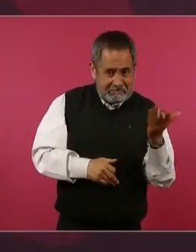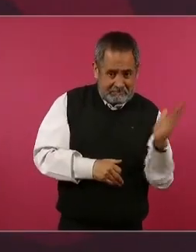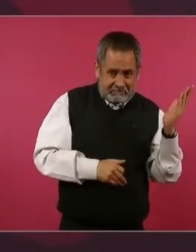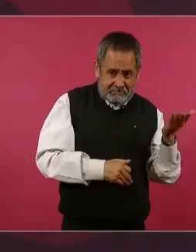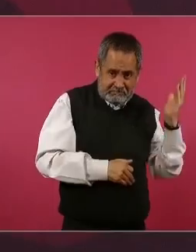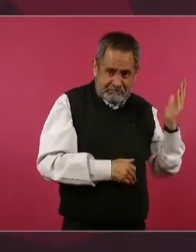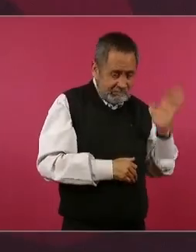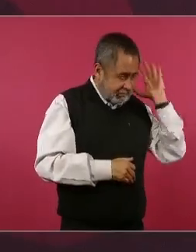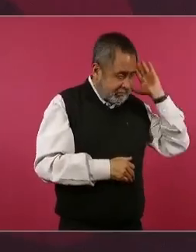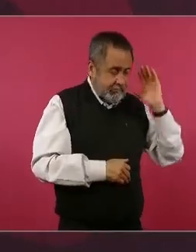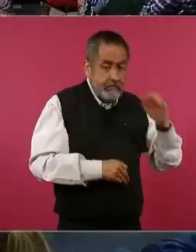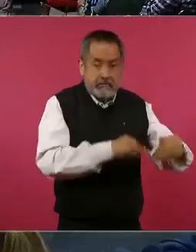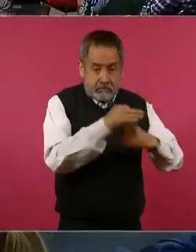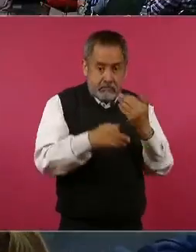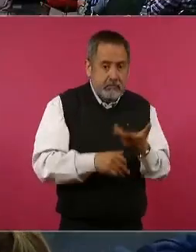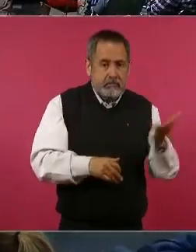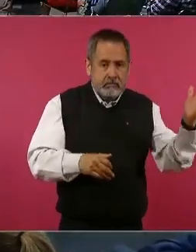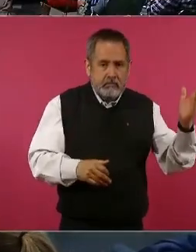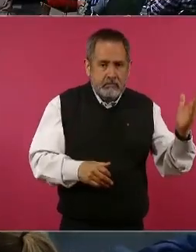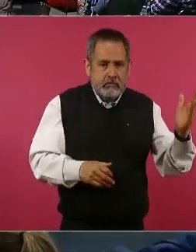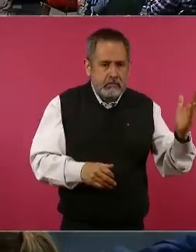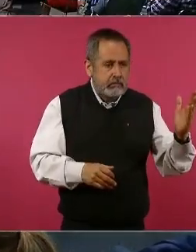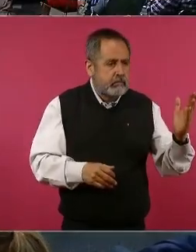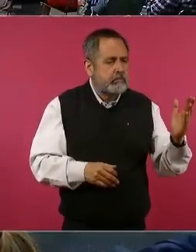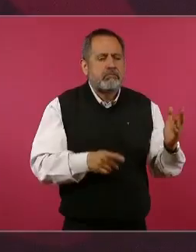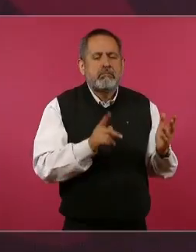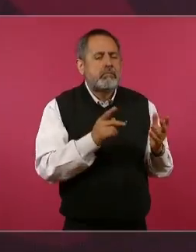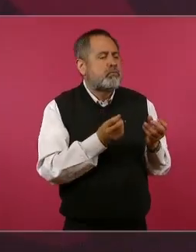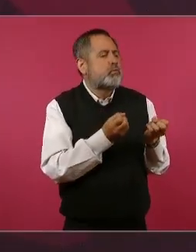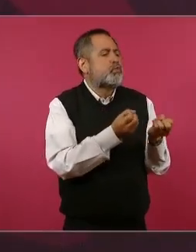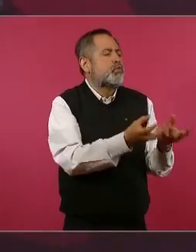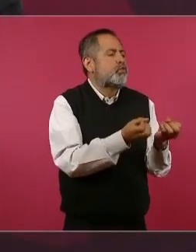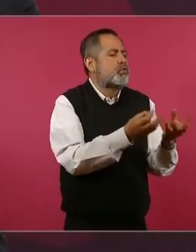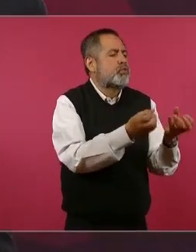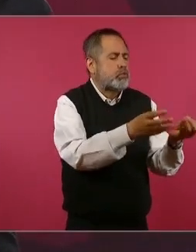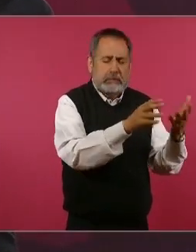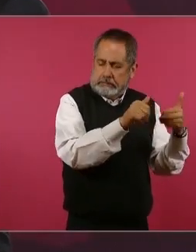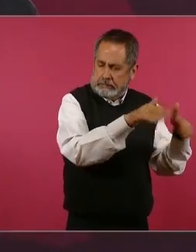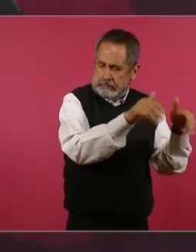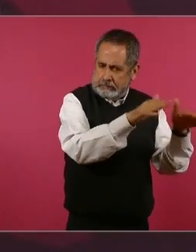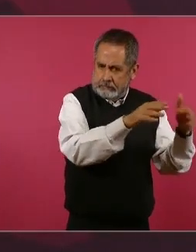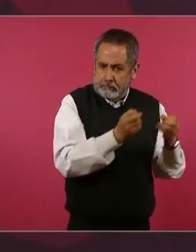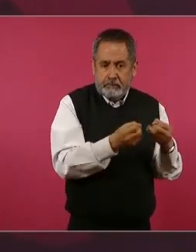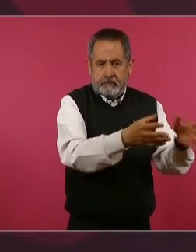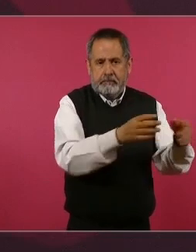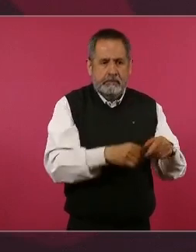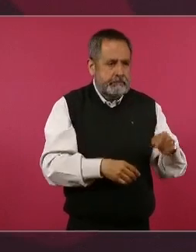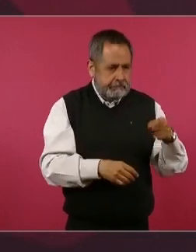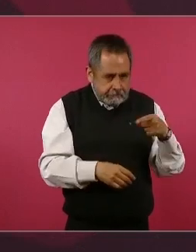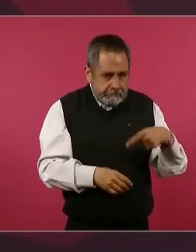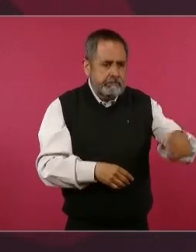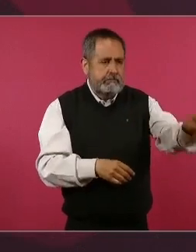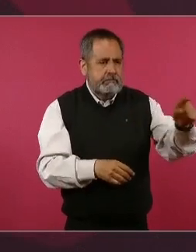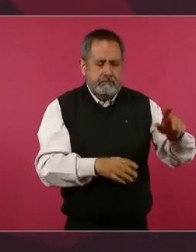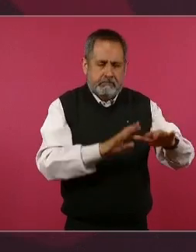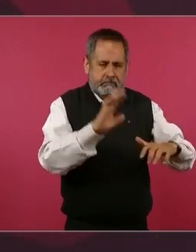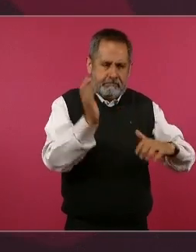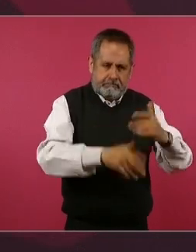Claro que los atendieron muy bien. O sea, los mandaron a su casa,